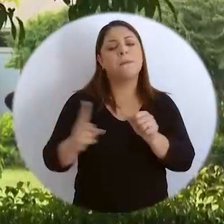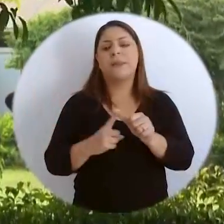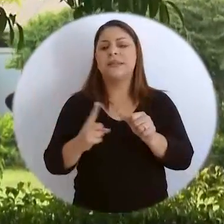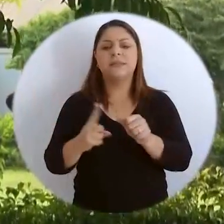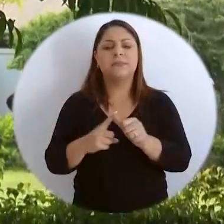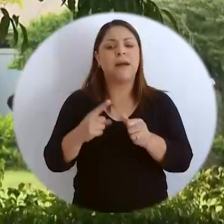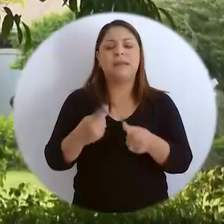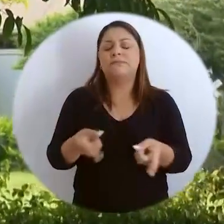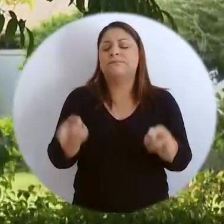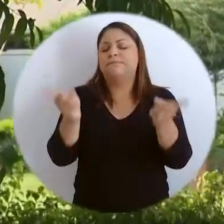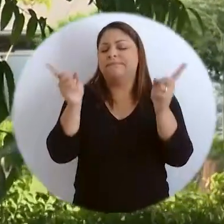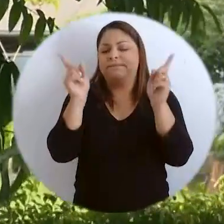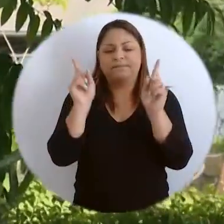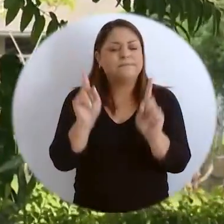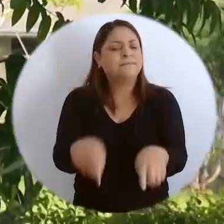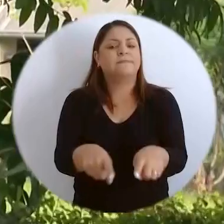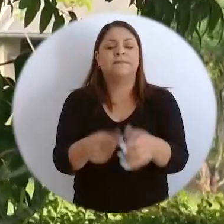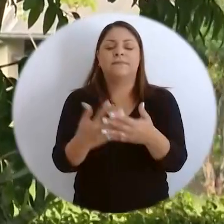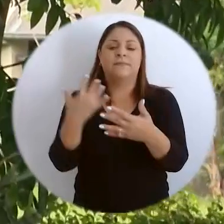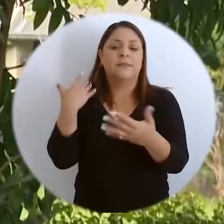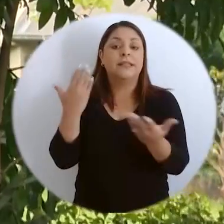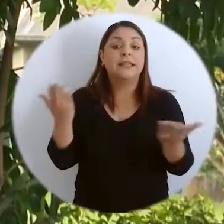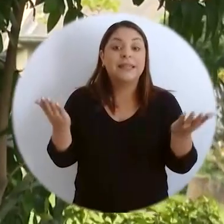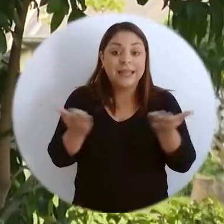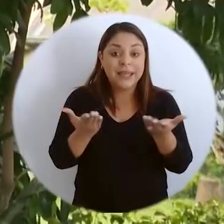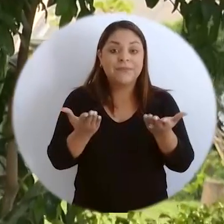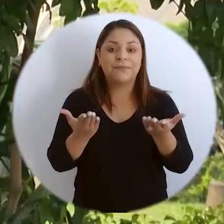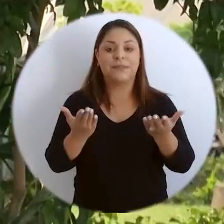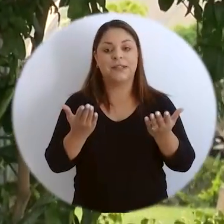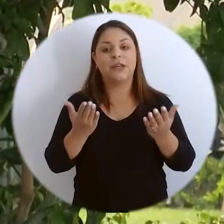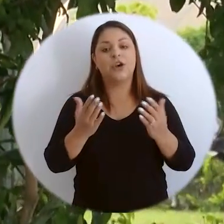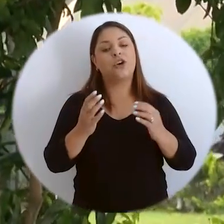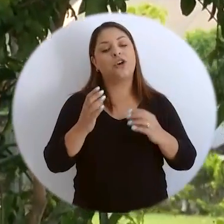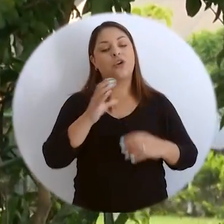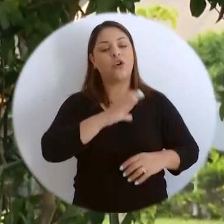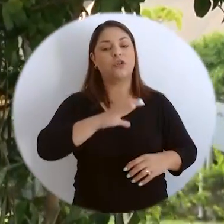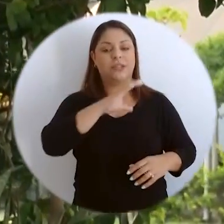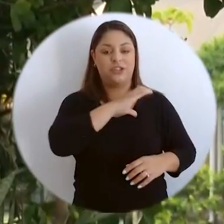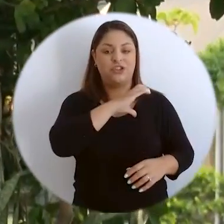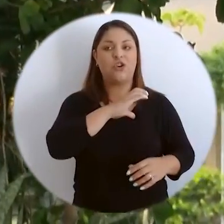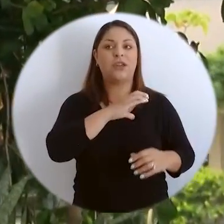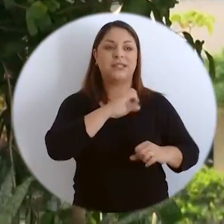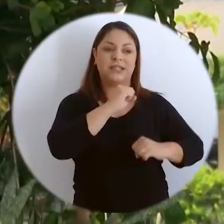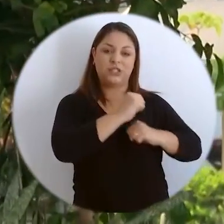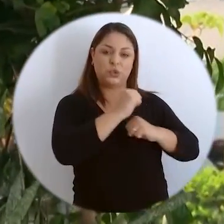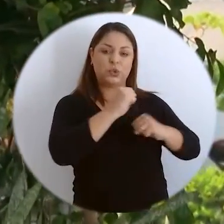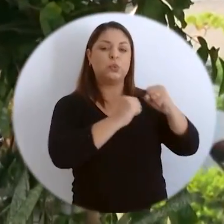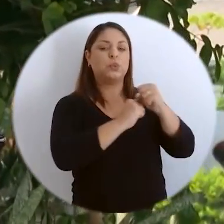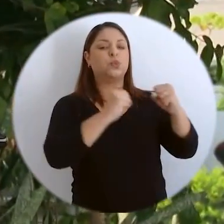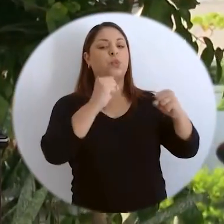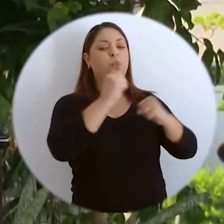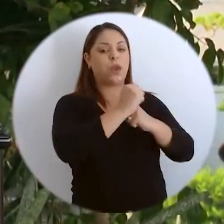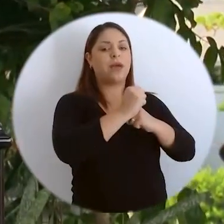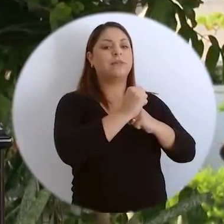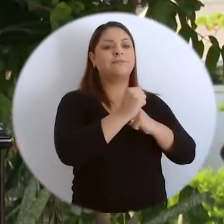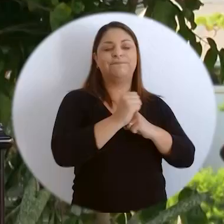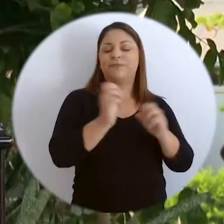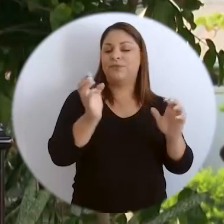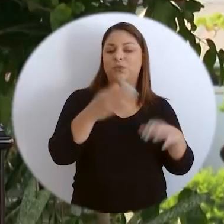cultivo de todo esto son las condiciones estructurales, ¿verdad?, de